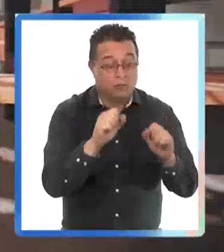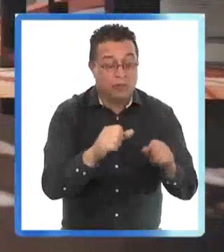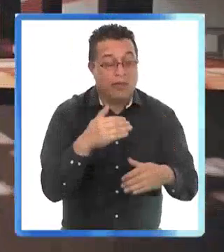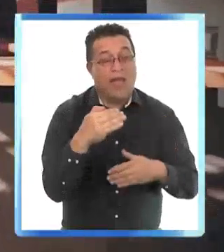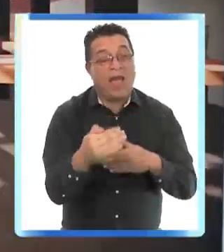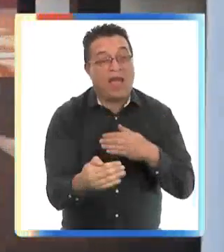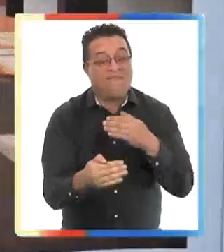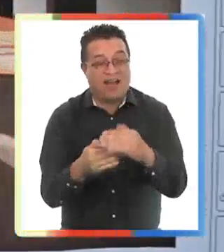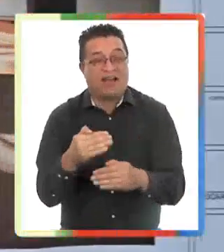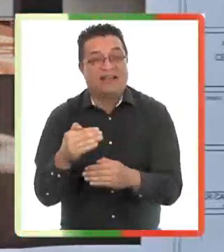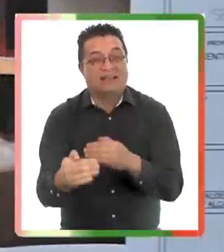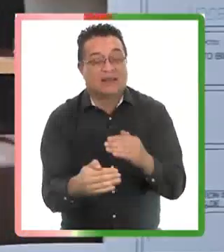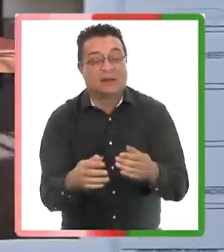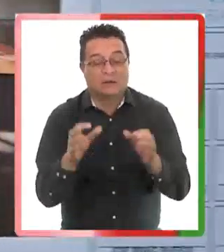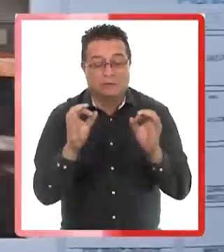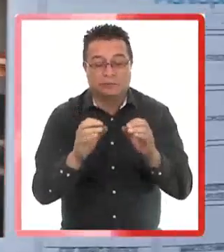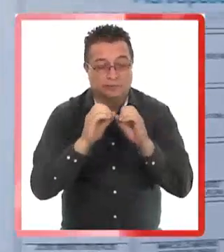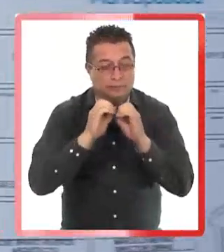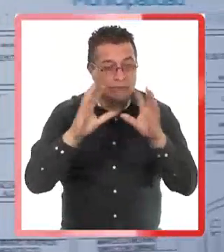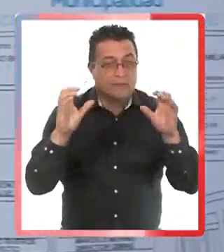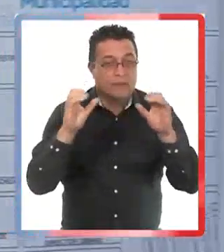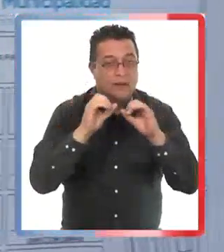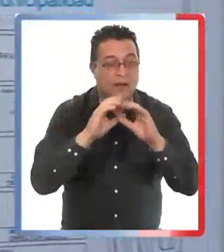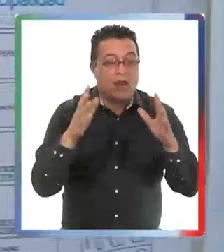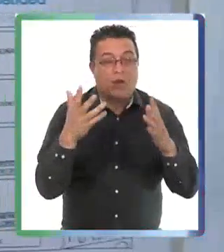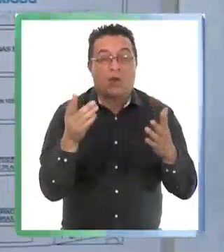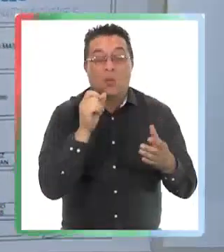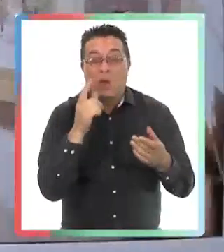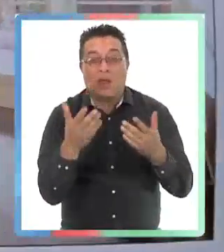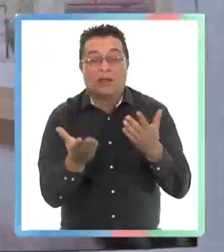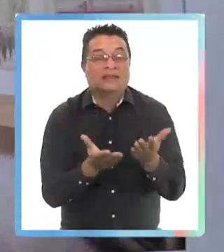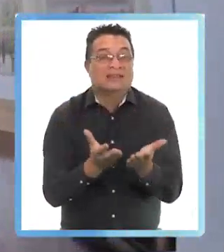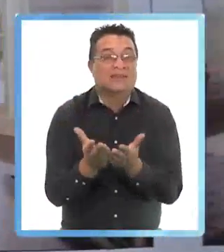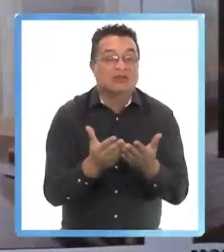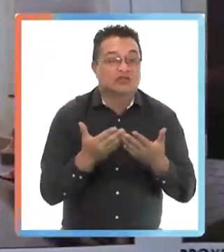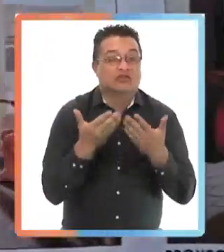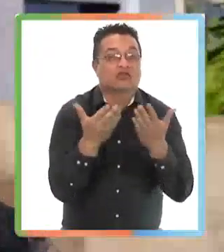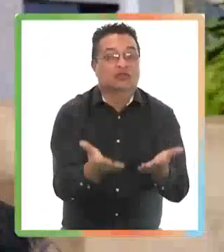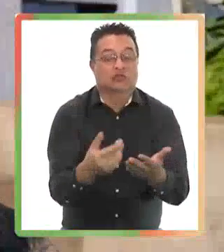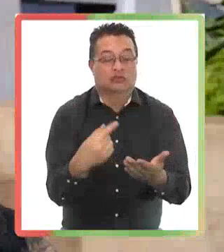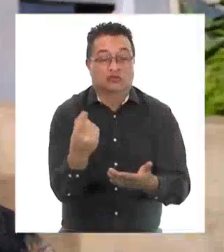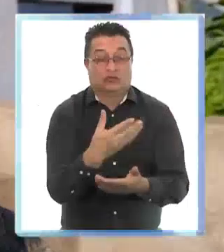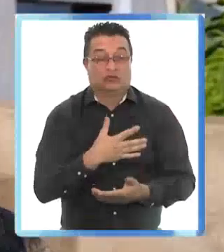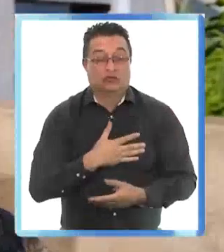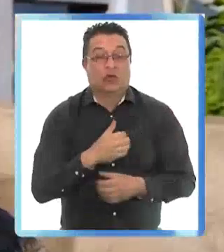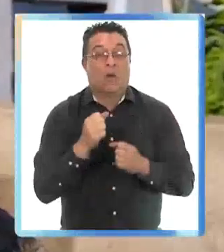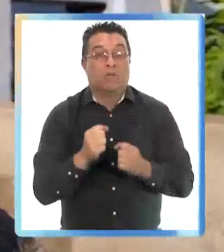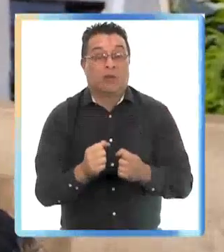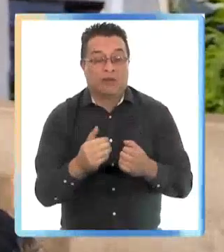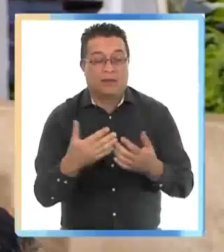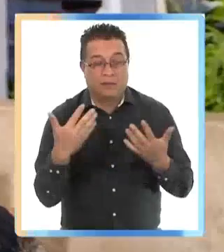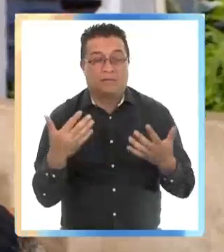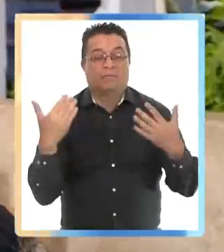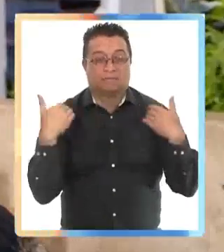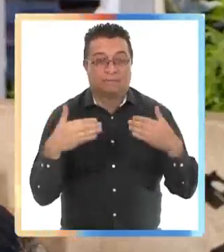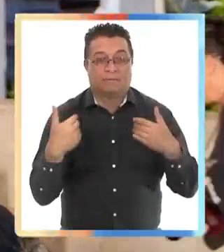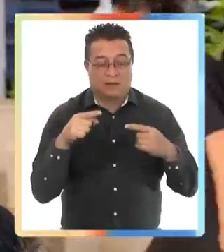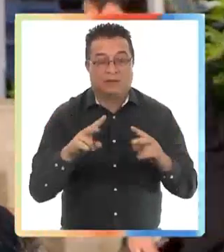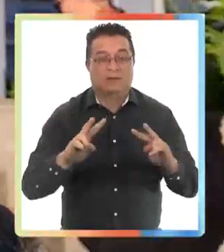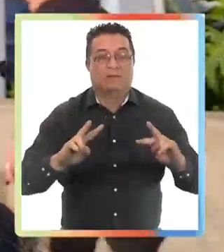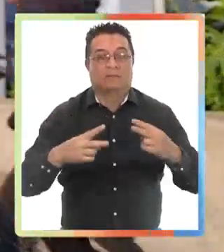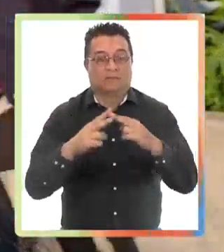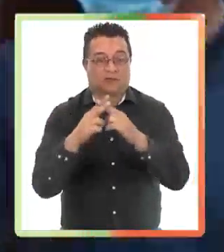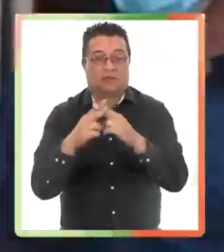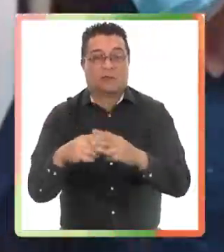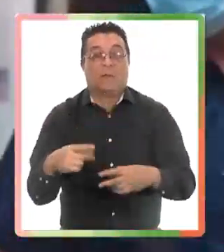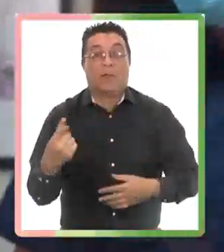esa forma, ya de poder ir avanzando y definiendo algunas de las prestaciones, algunos de los servicios que nosotros pudiéramos entregar